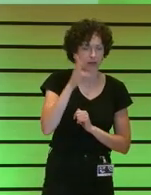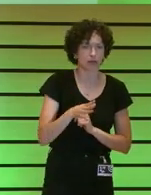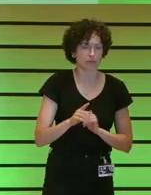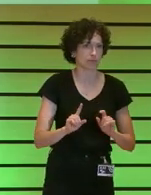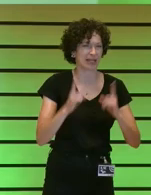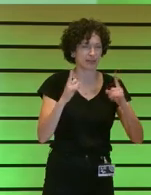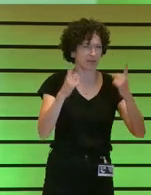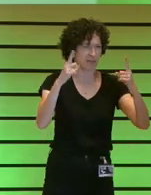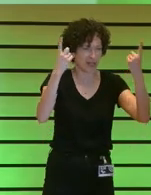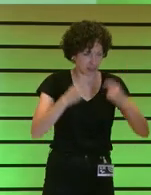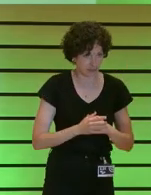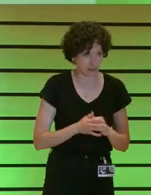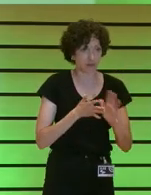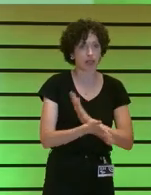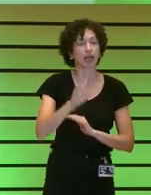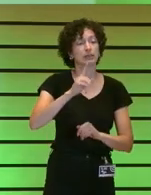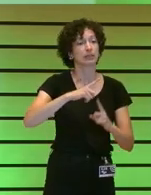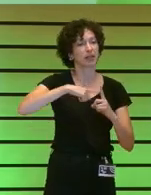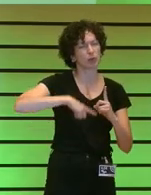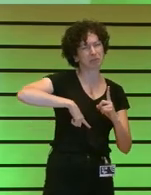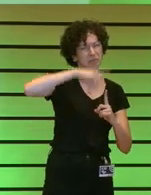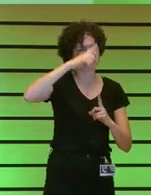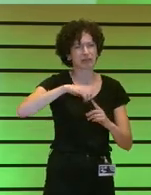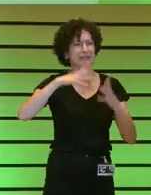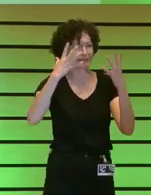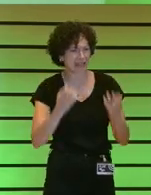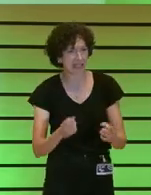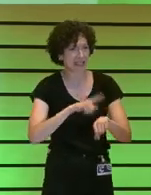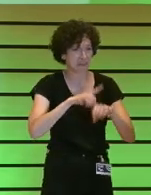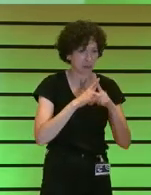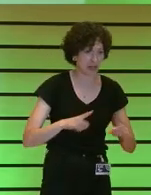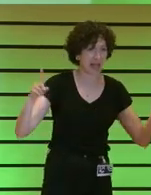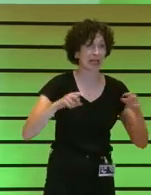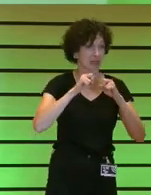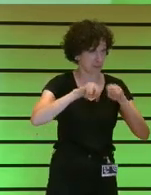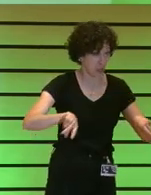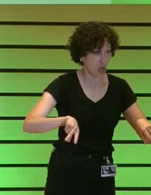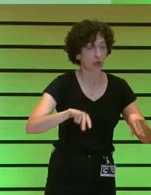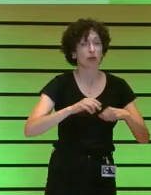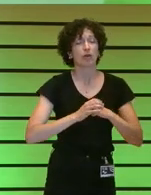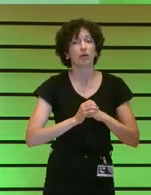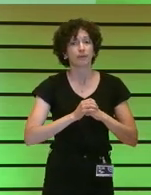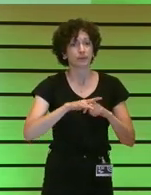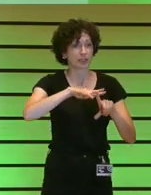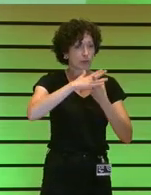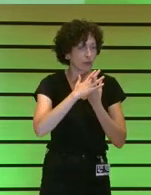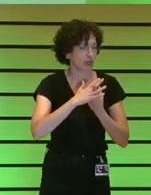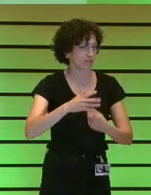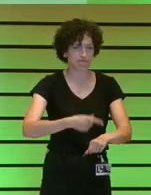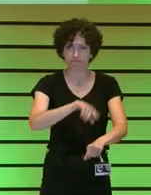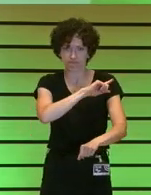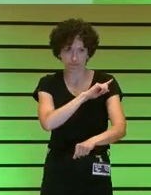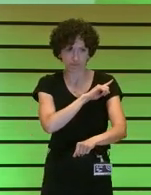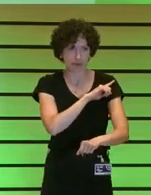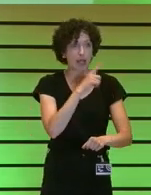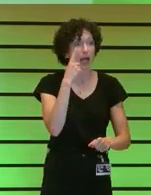clarísimamente sequías más prolongadas y más acuciantes fenómenos extremos vamos